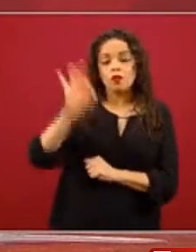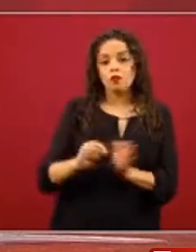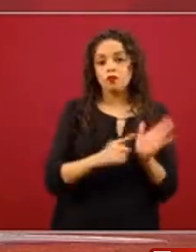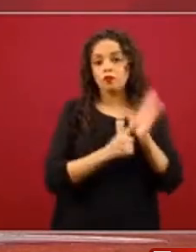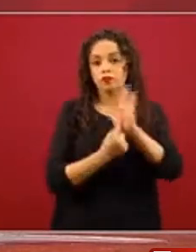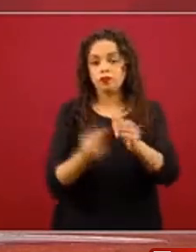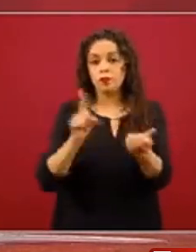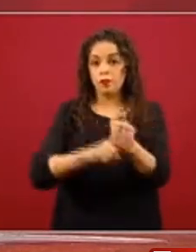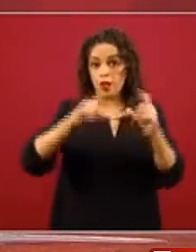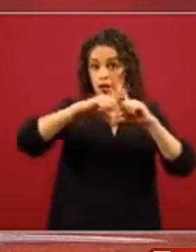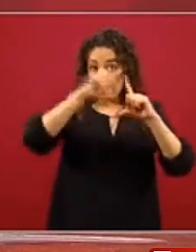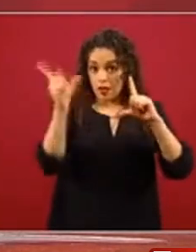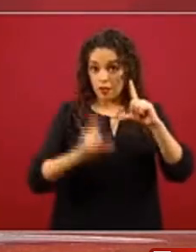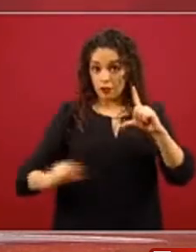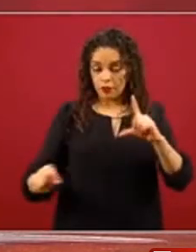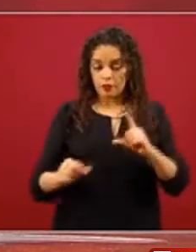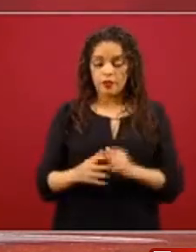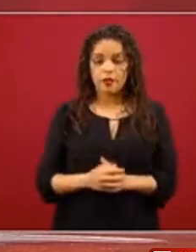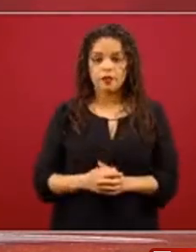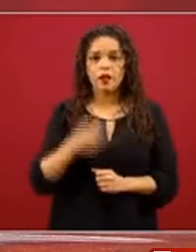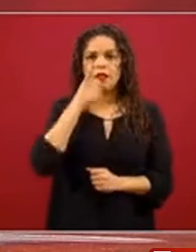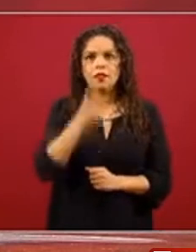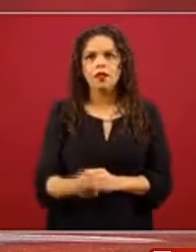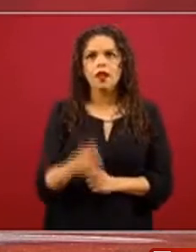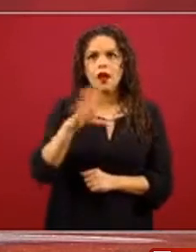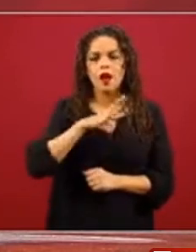nacional teníamos